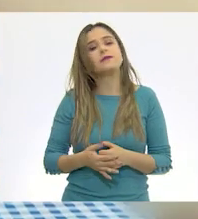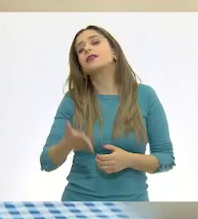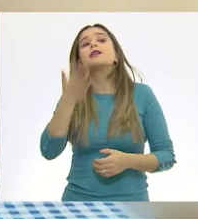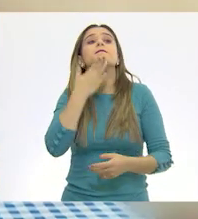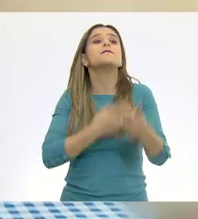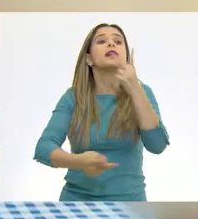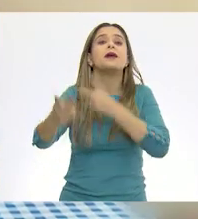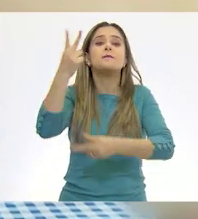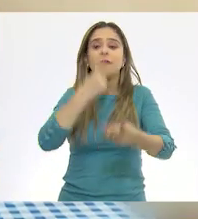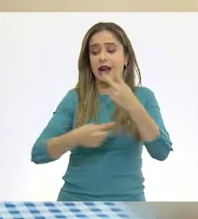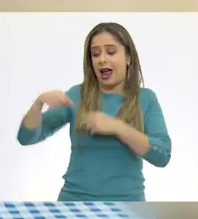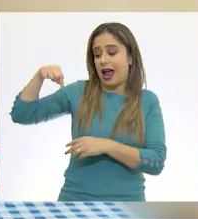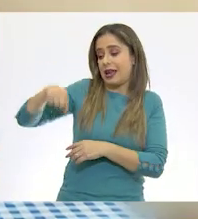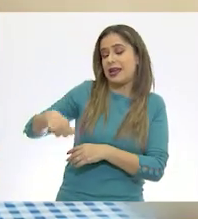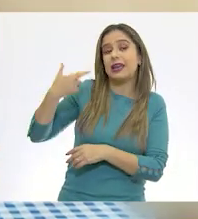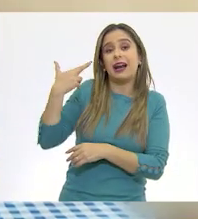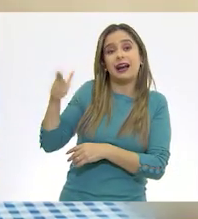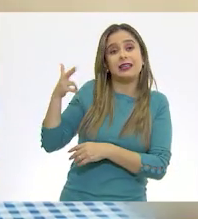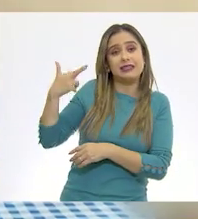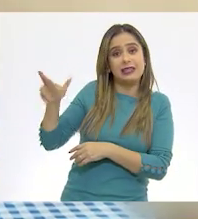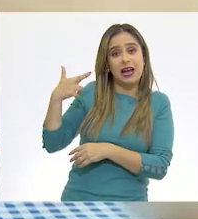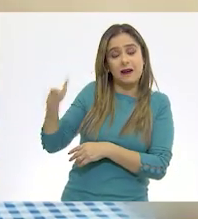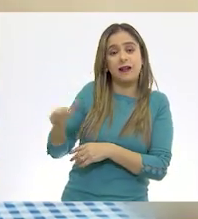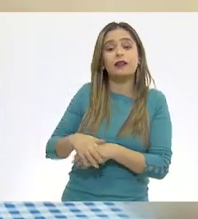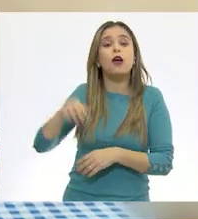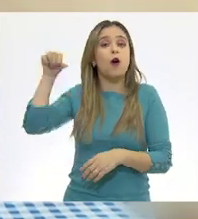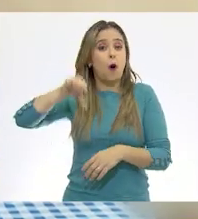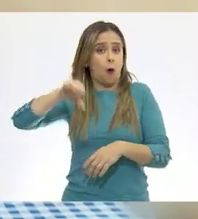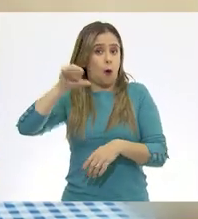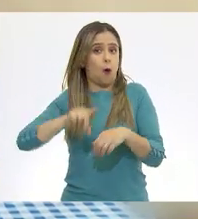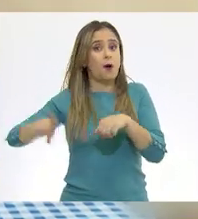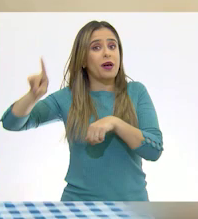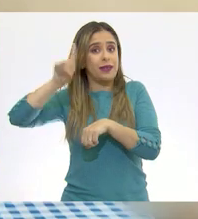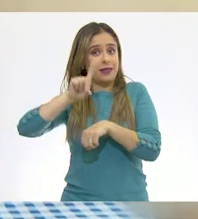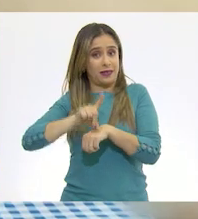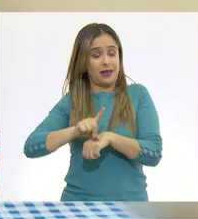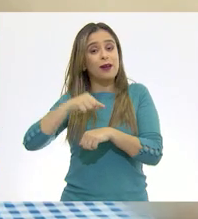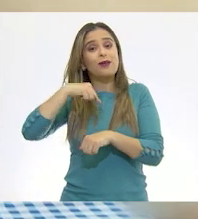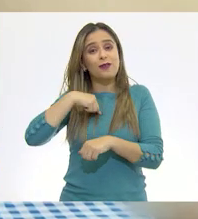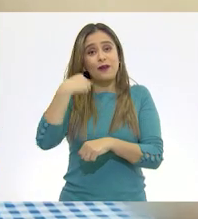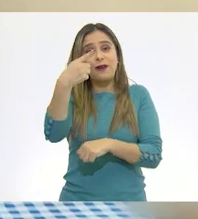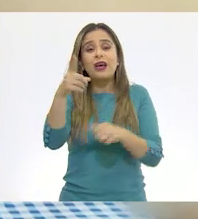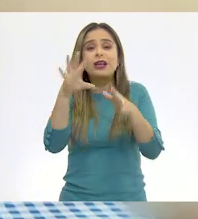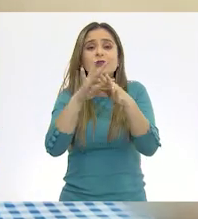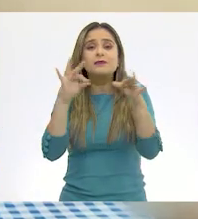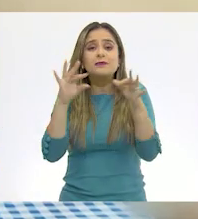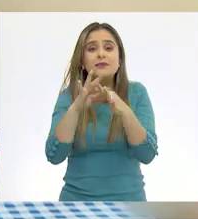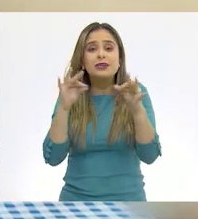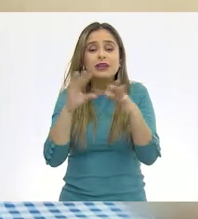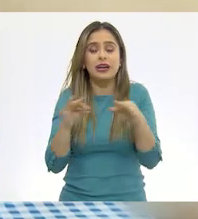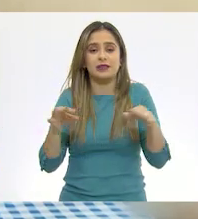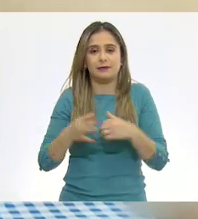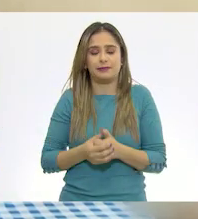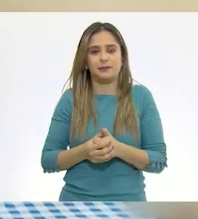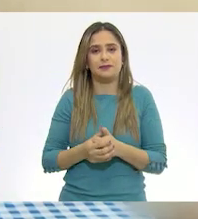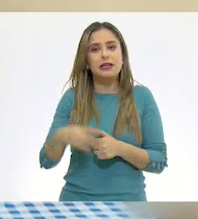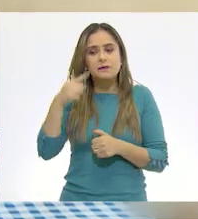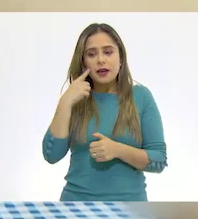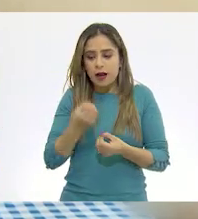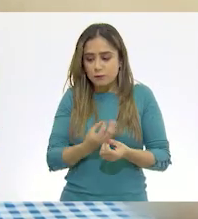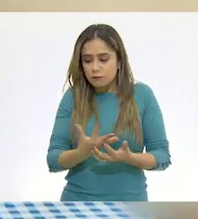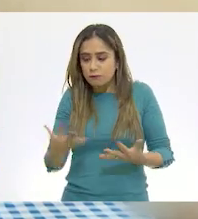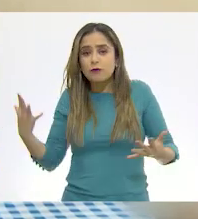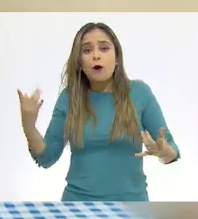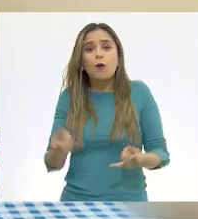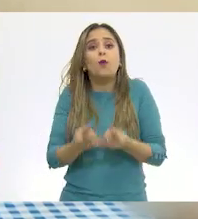Bienvenidos a mi restaurante. El día de hoy les traigo una deliciosa selección de